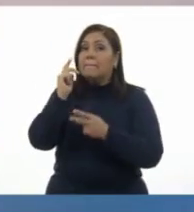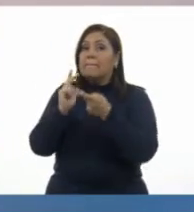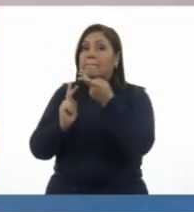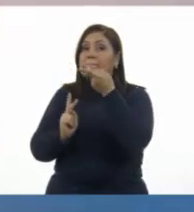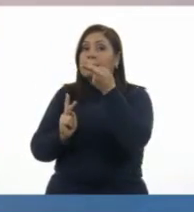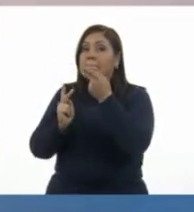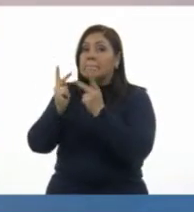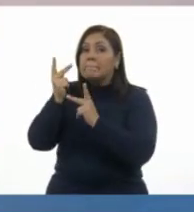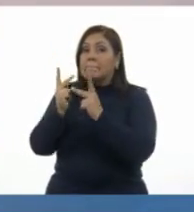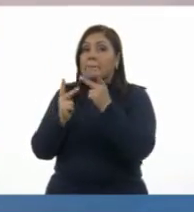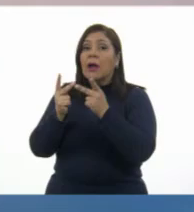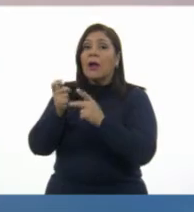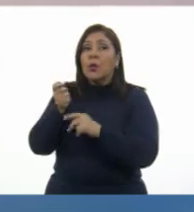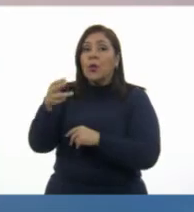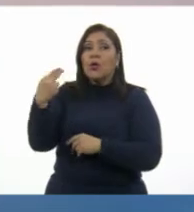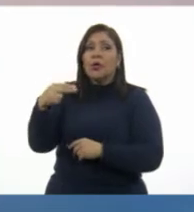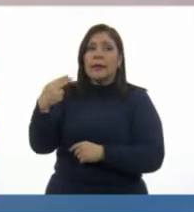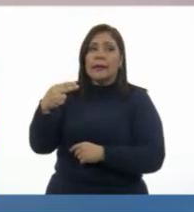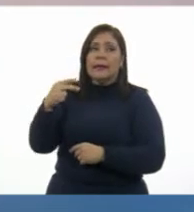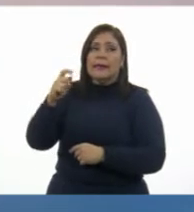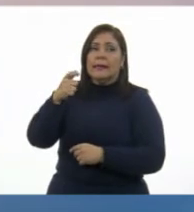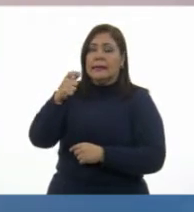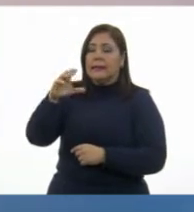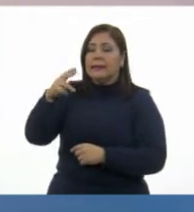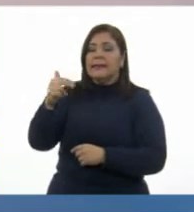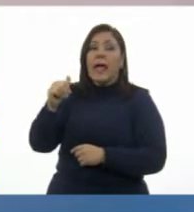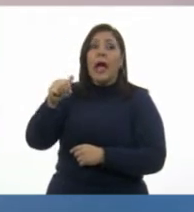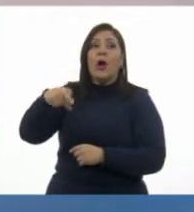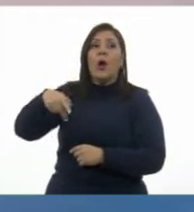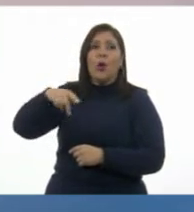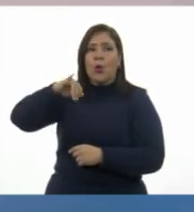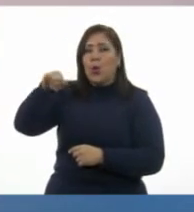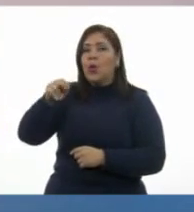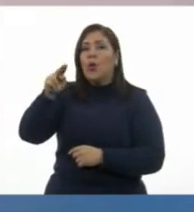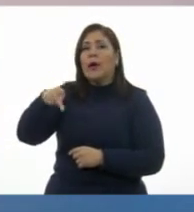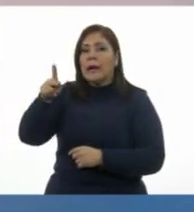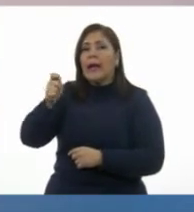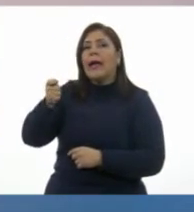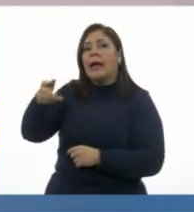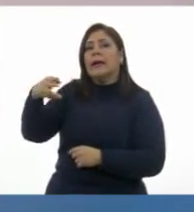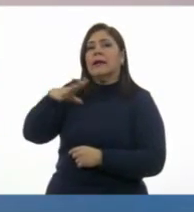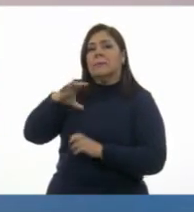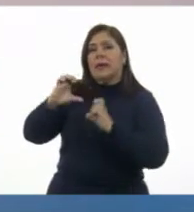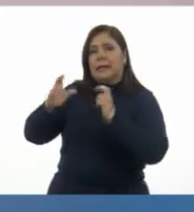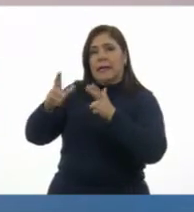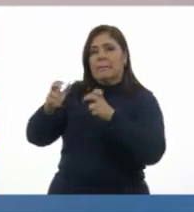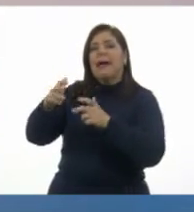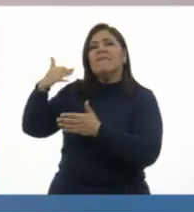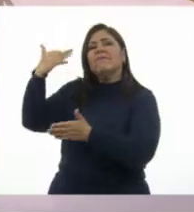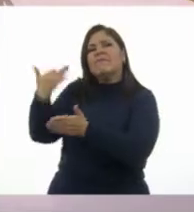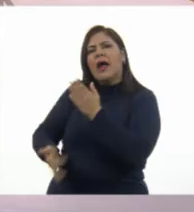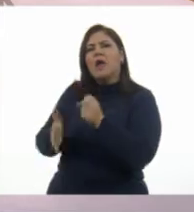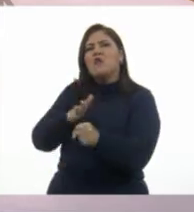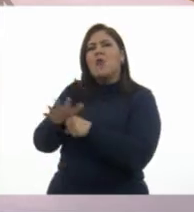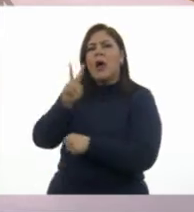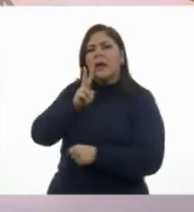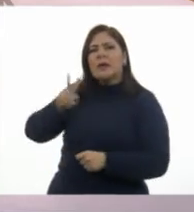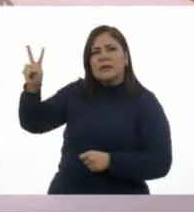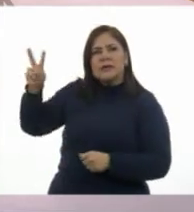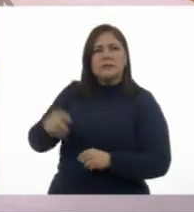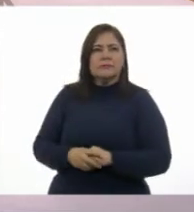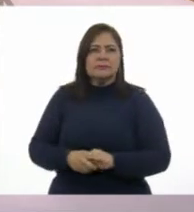se llama Xchahuc. Así le llamamos allá en Chiapas. ¿Qué hace falta?